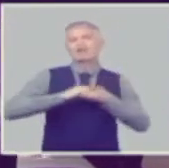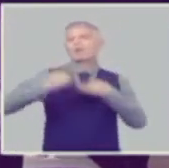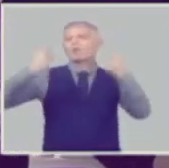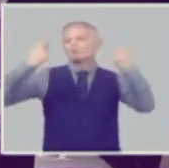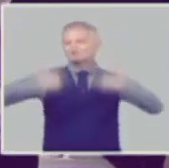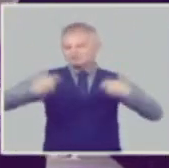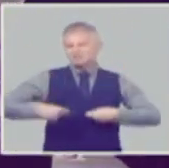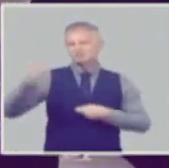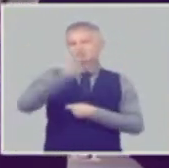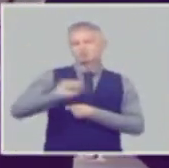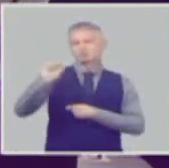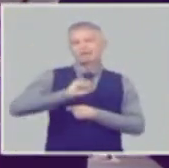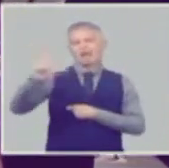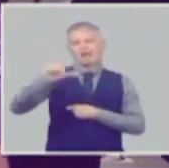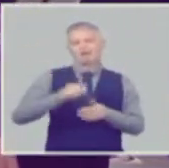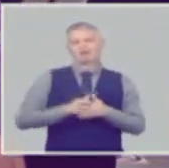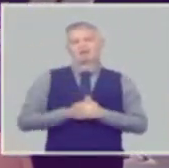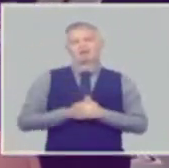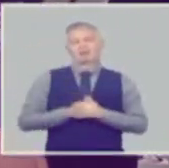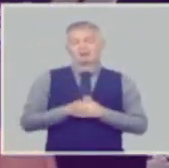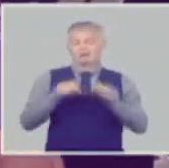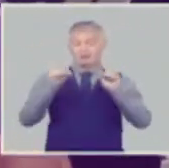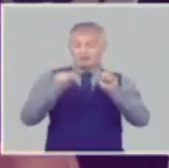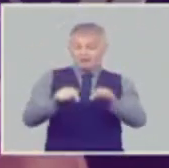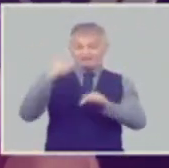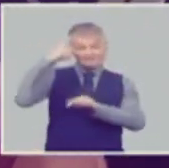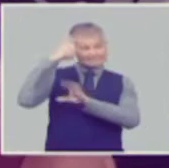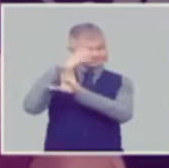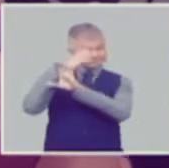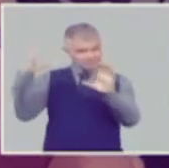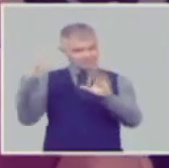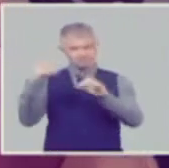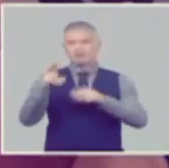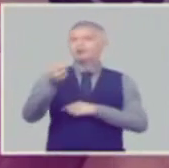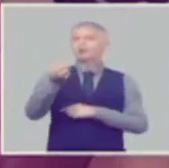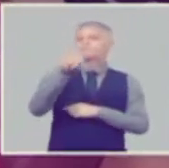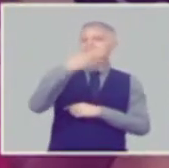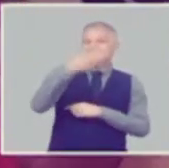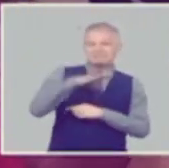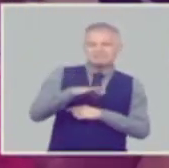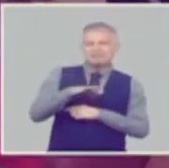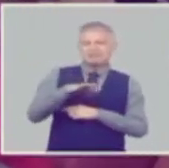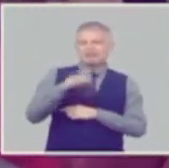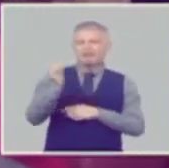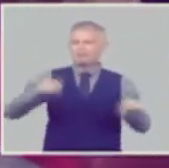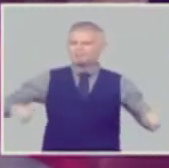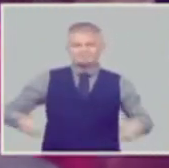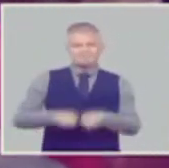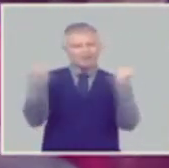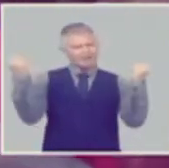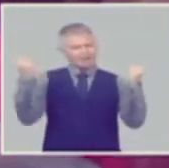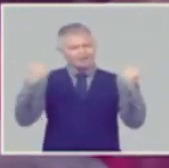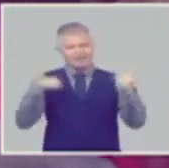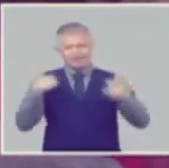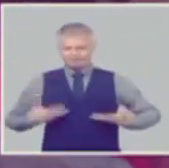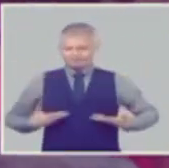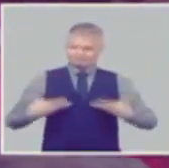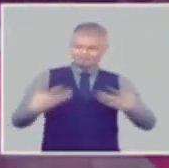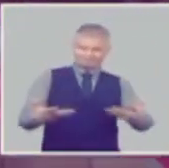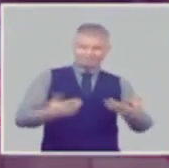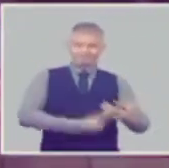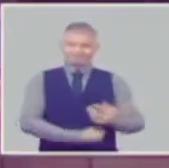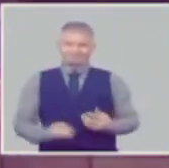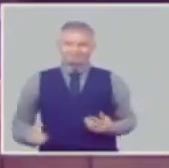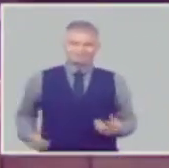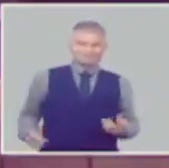más socialismo. En la ciencia y la medicina se implantaron récords en cuanto a la entrega y el sacrificio personales